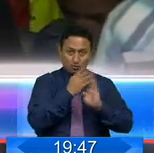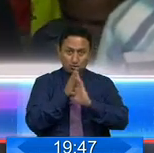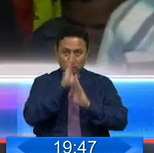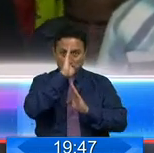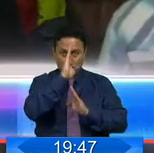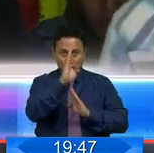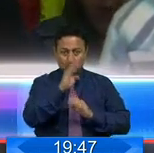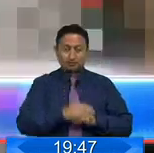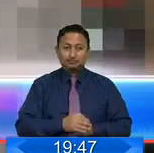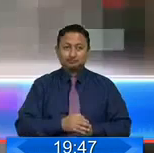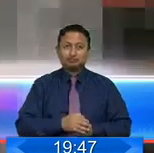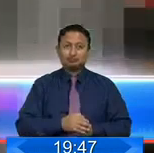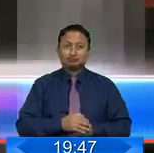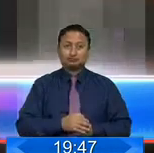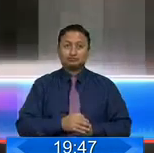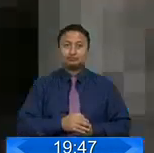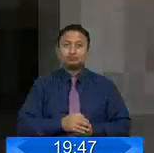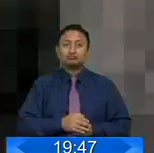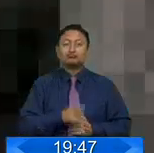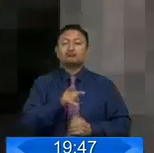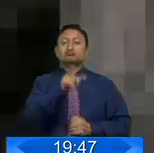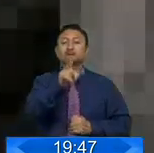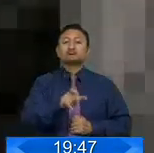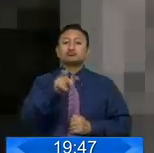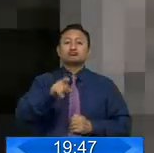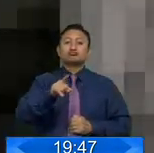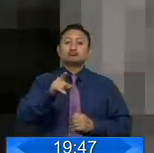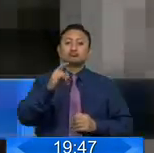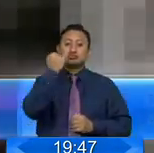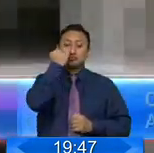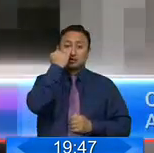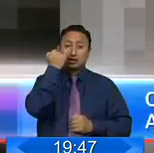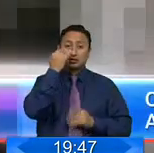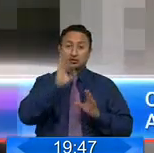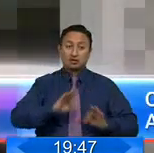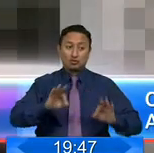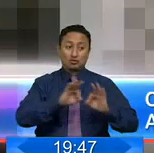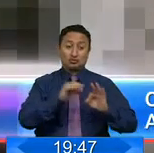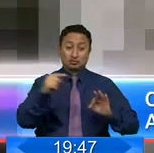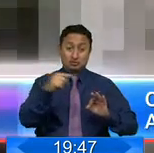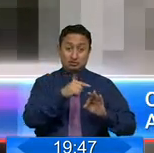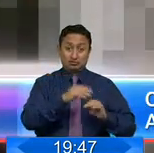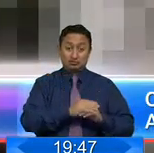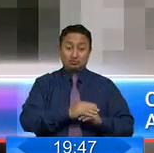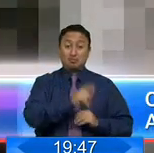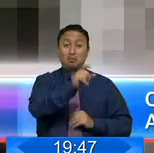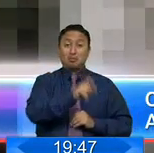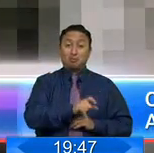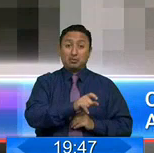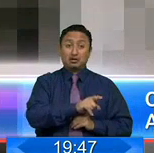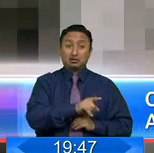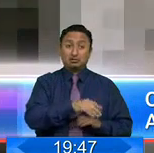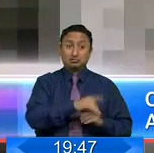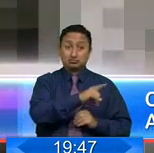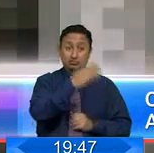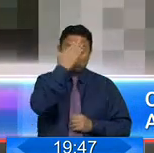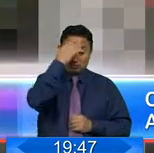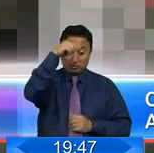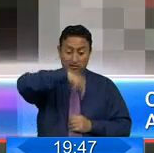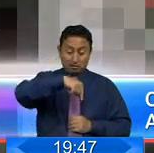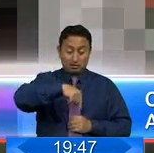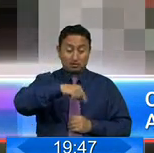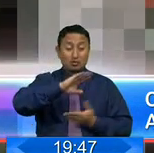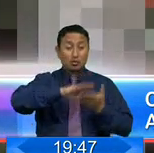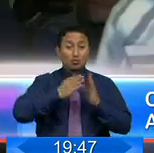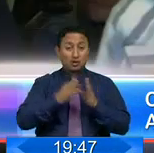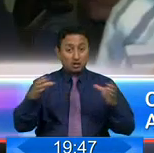seres humanos, ¿no? Miembros del cabildo indígena señalaron la importancia de estos actos para que la delincuencia sepa que existe unidad en la